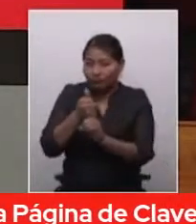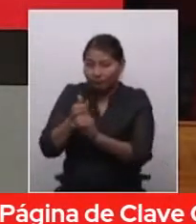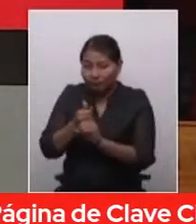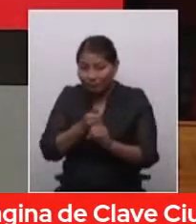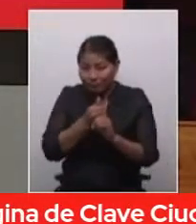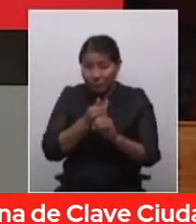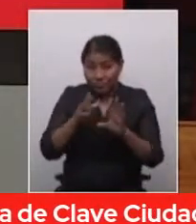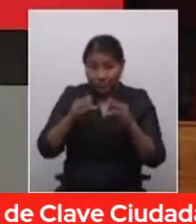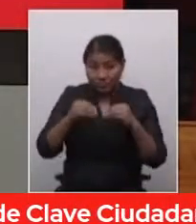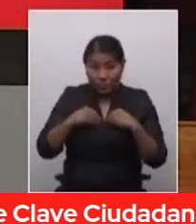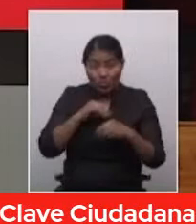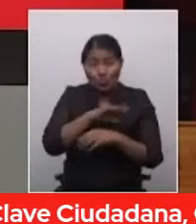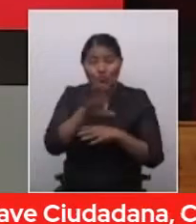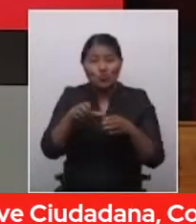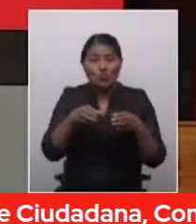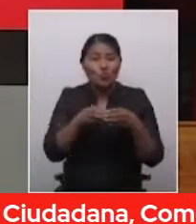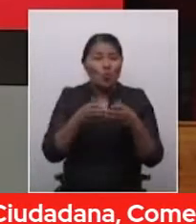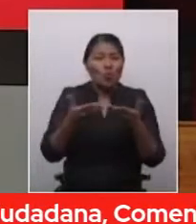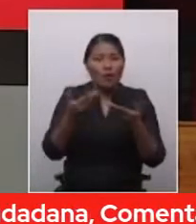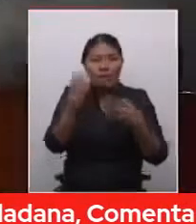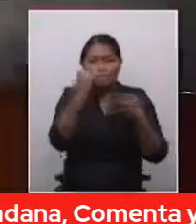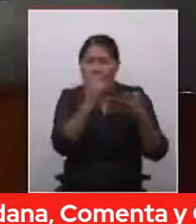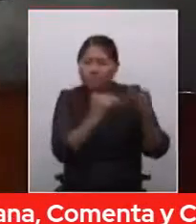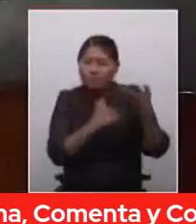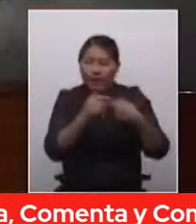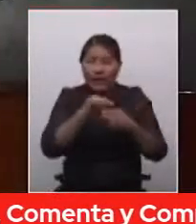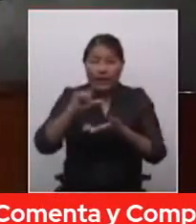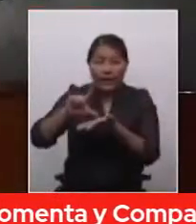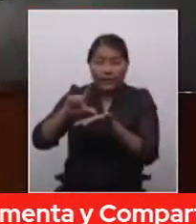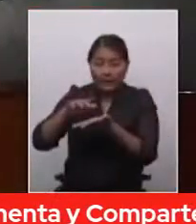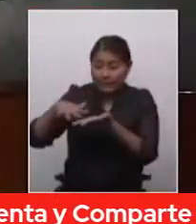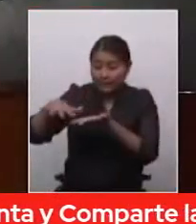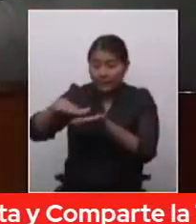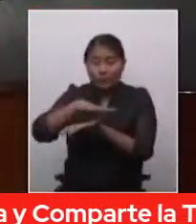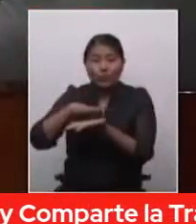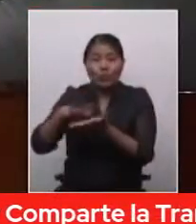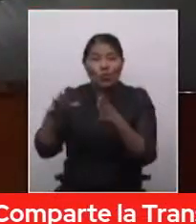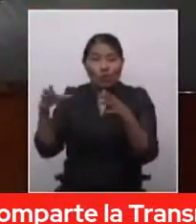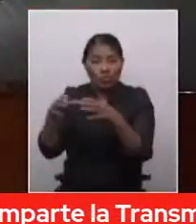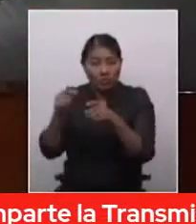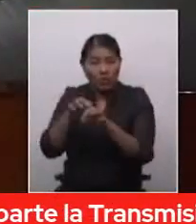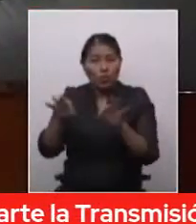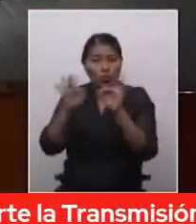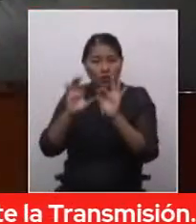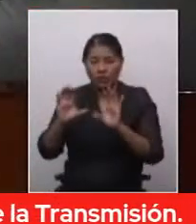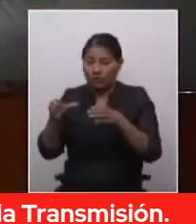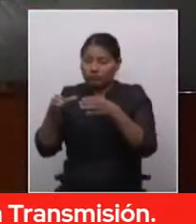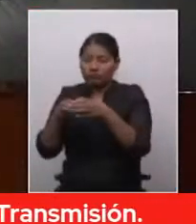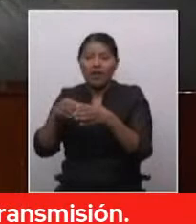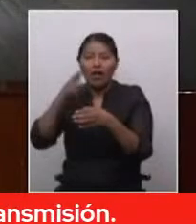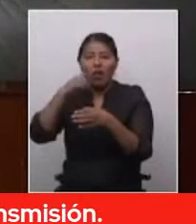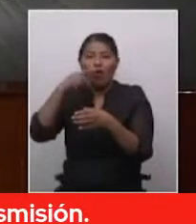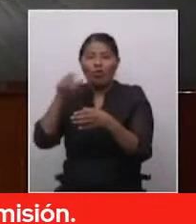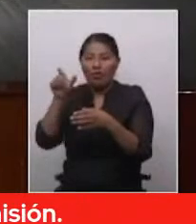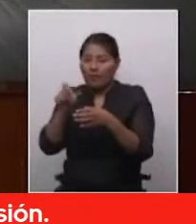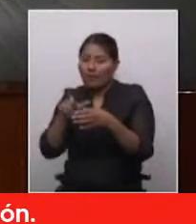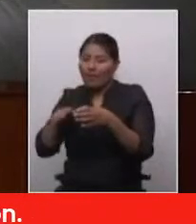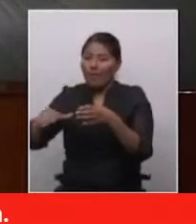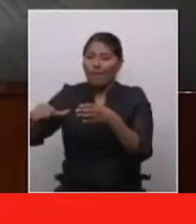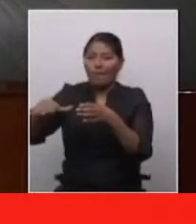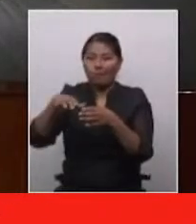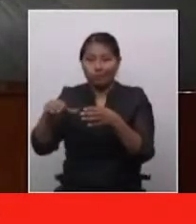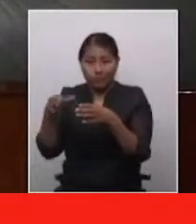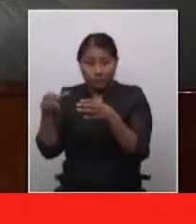favor? ¿Cómo dinamizarían la posibilidad de que Lima contara con una zona rosa en el centro de Lima para